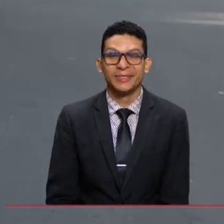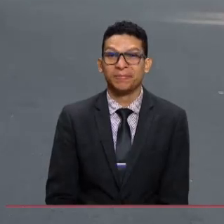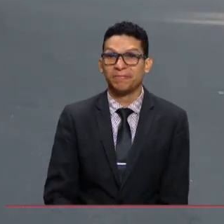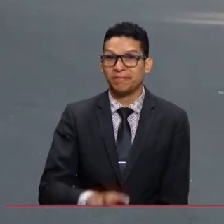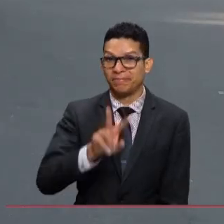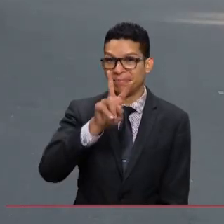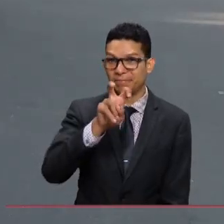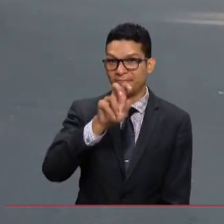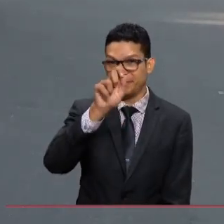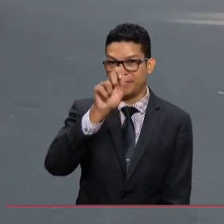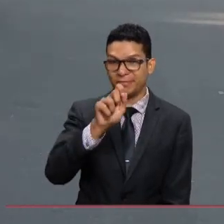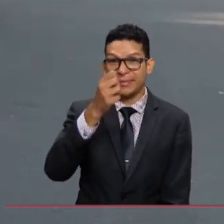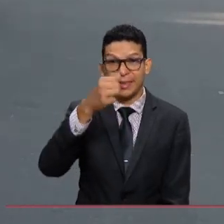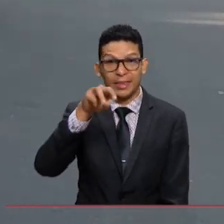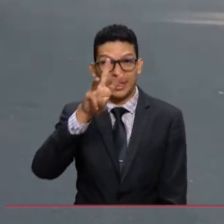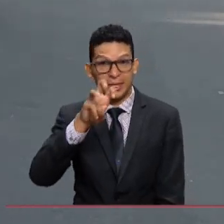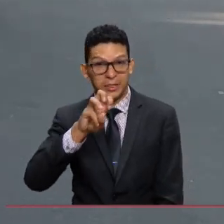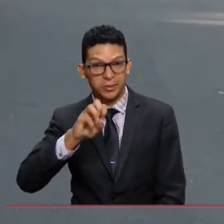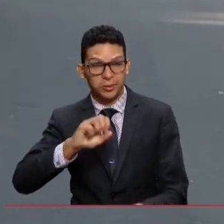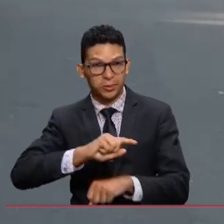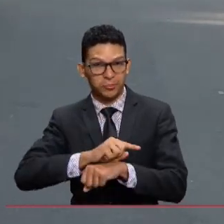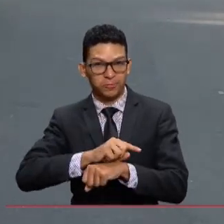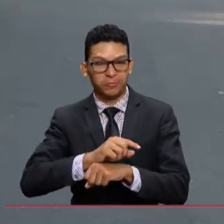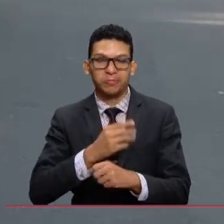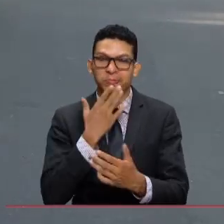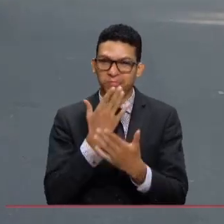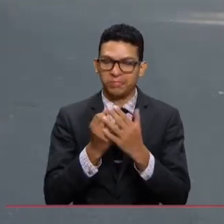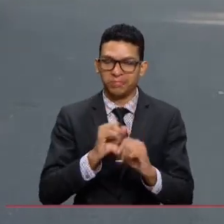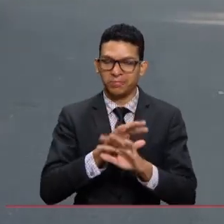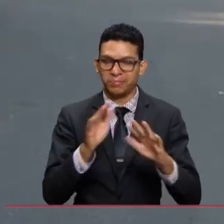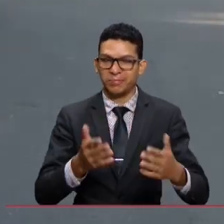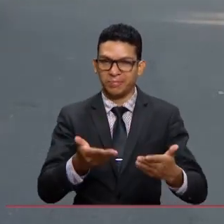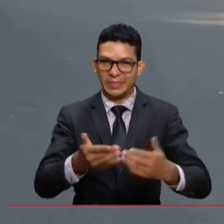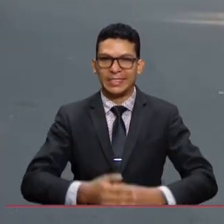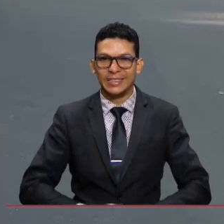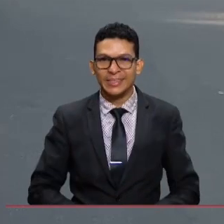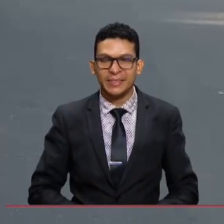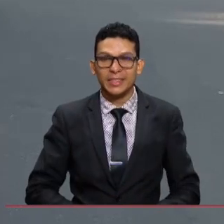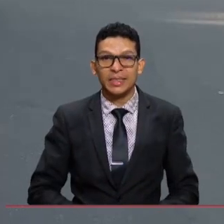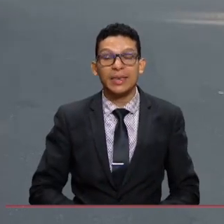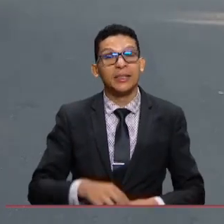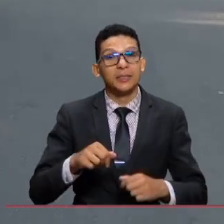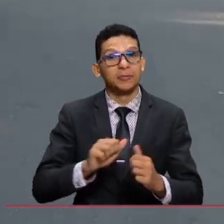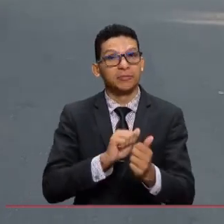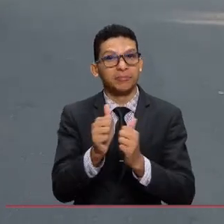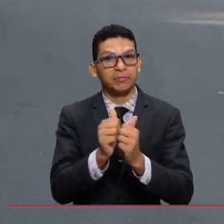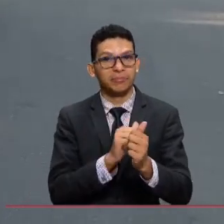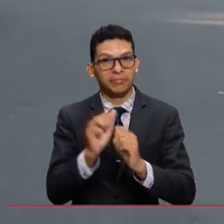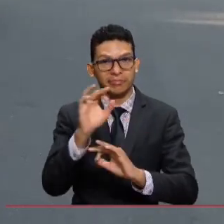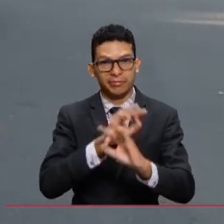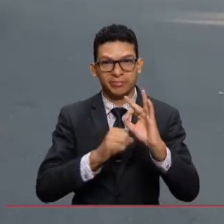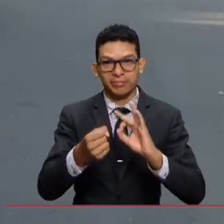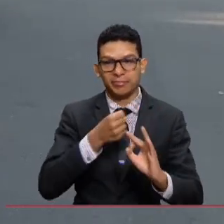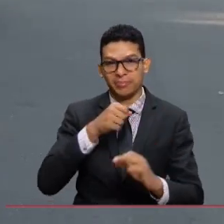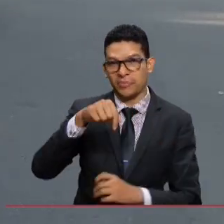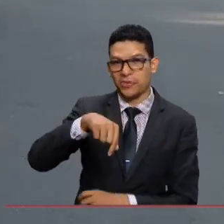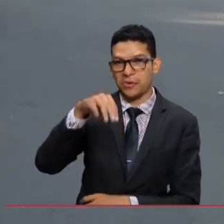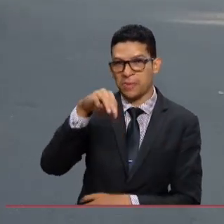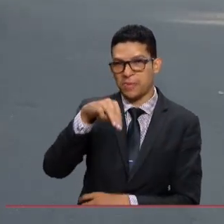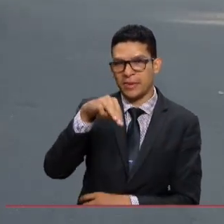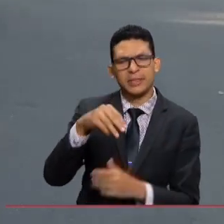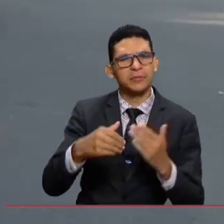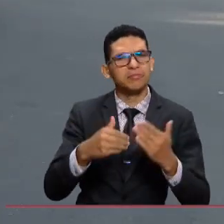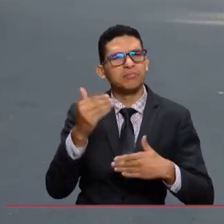7 de la mañana, 18 minutos. Hola, buen día, ¿qué tal? El bloque de deportes de la emisión matinal de Telepacífico Noticias hoy martes lo